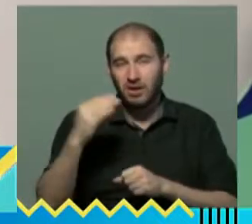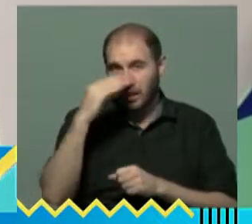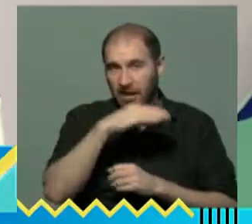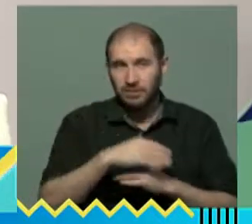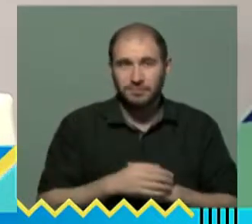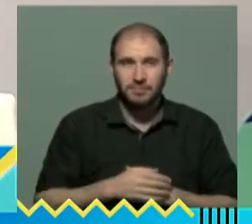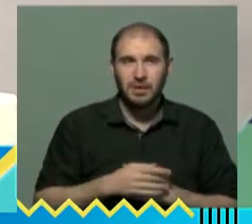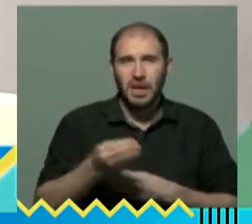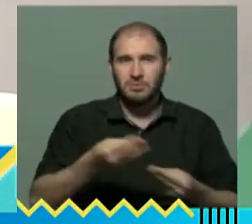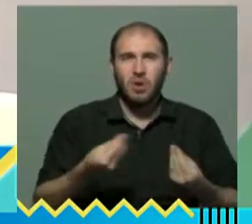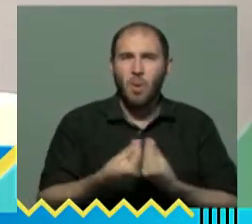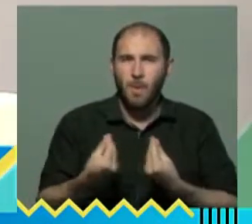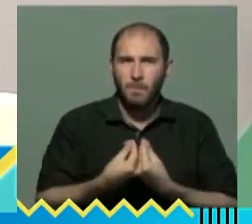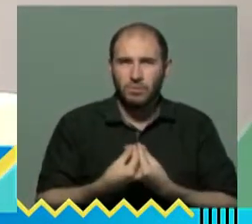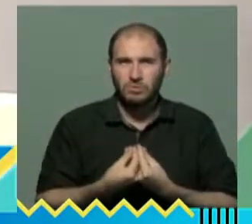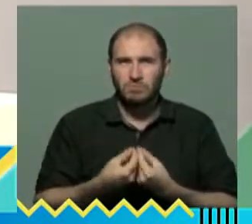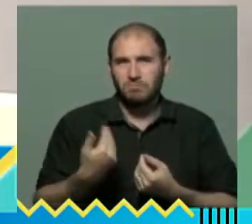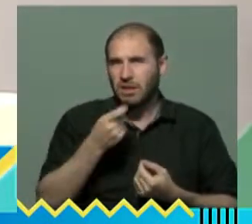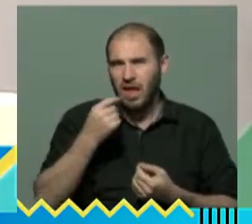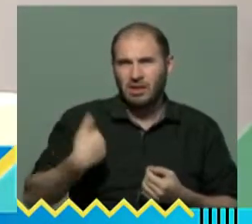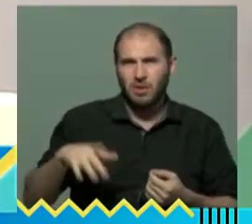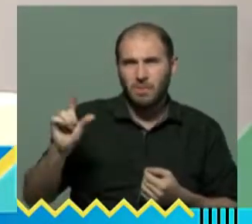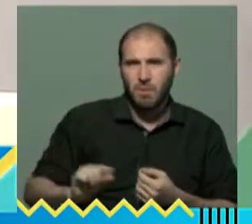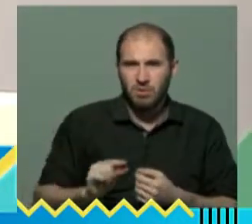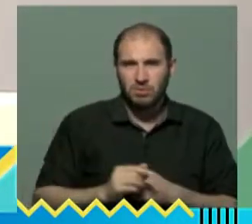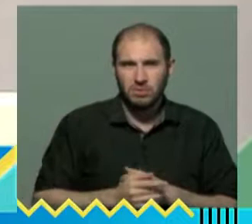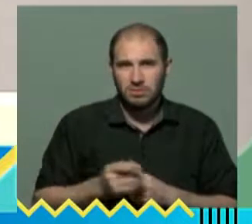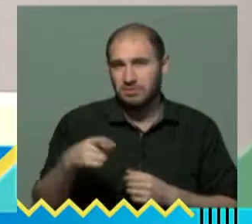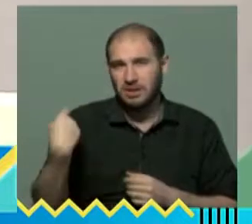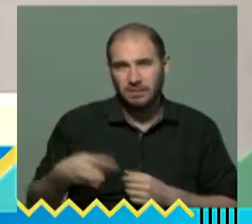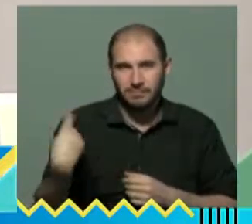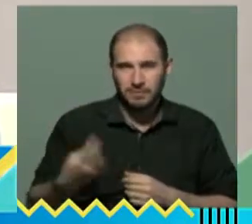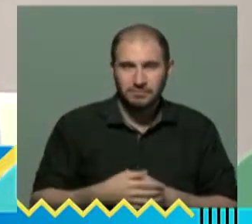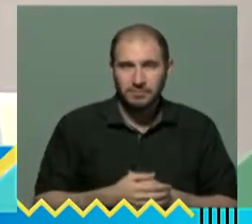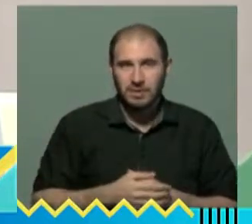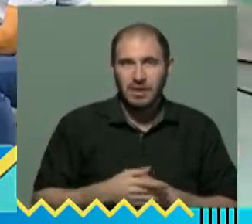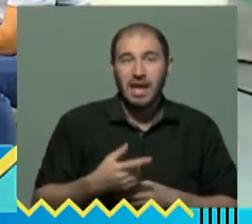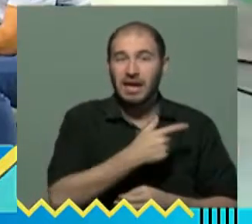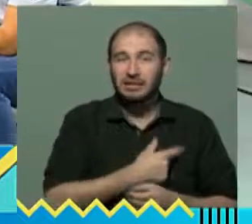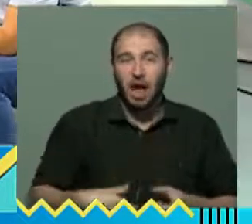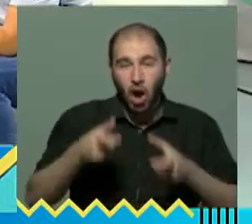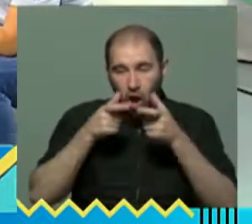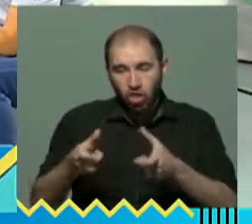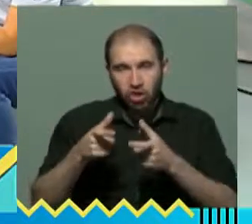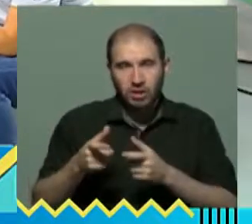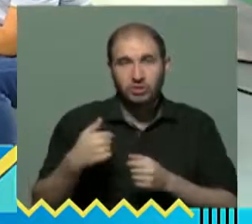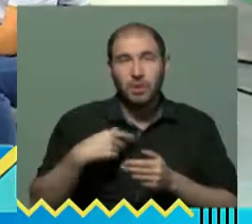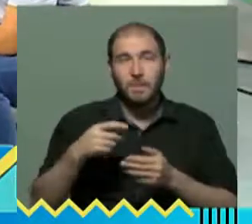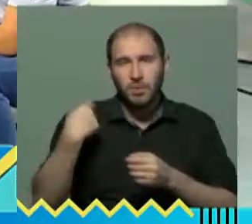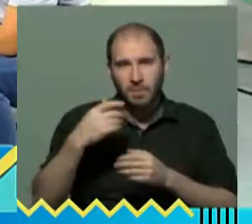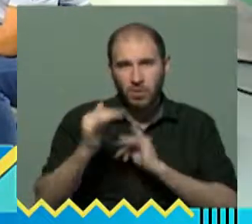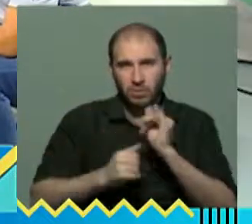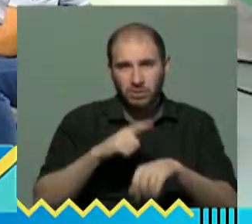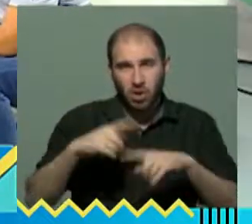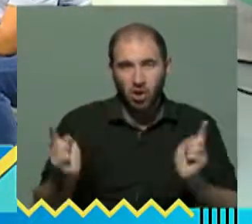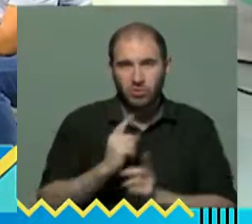que muchos empresarios son muy pocos hasta argentinos, va a existir siempre. Tienen un Estado que los controle. Y te cuento un programa, si me da un